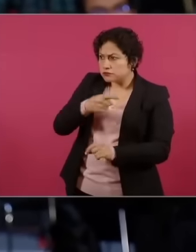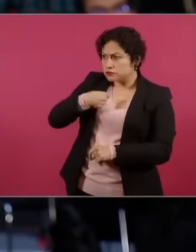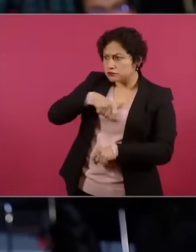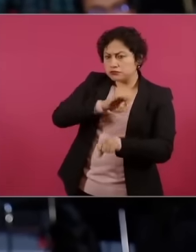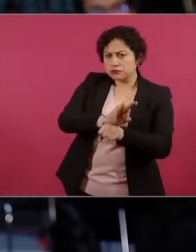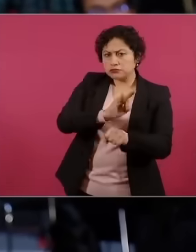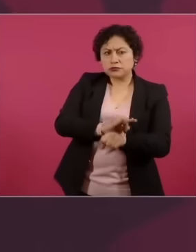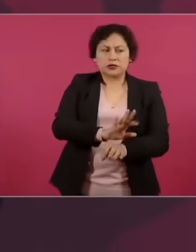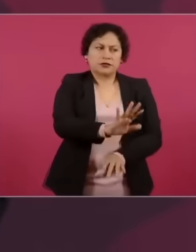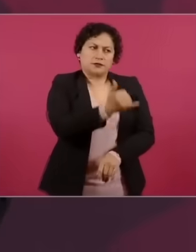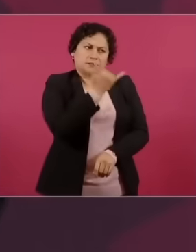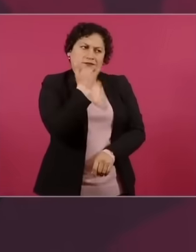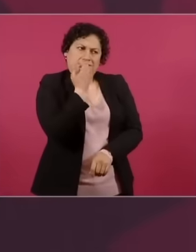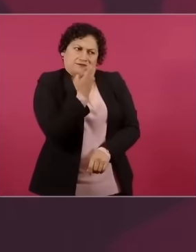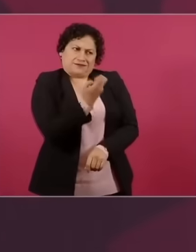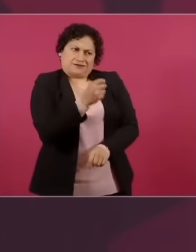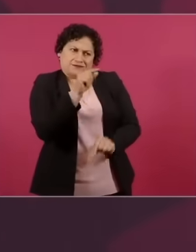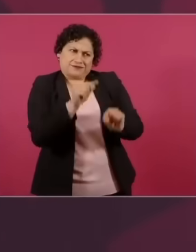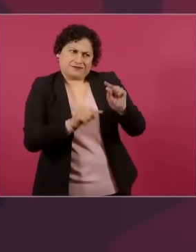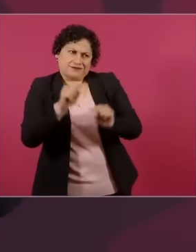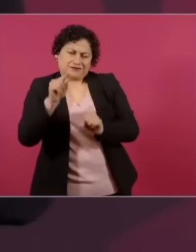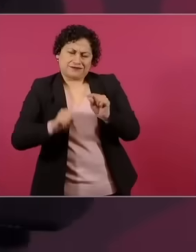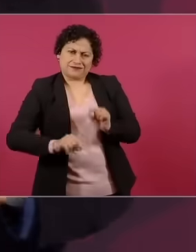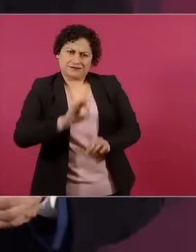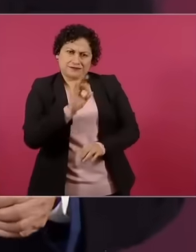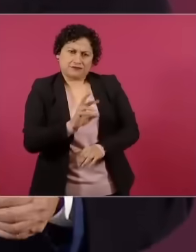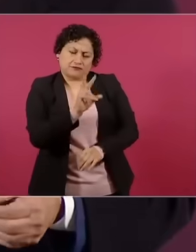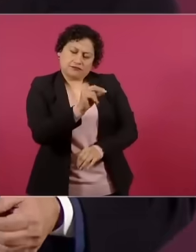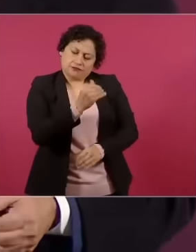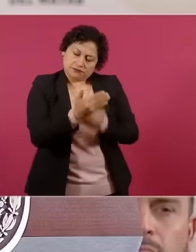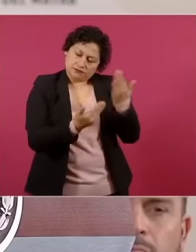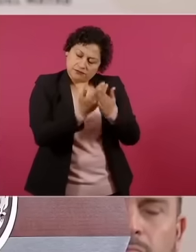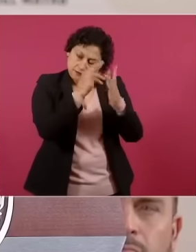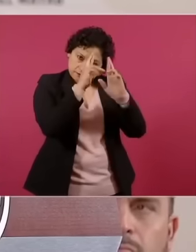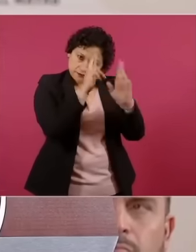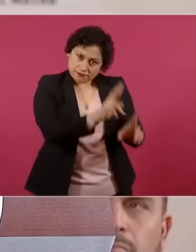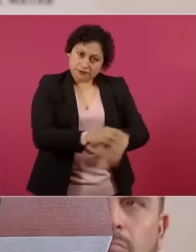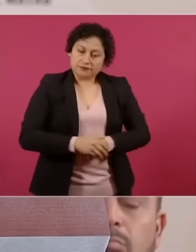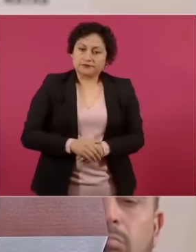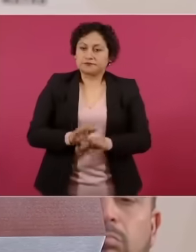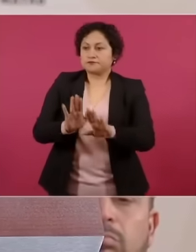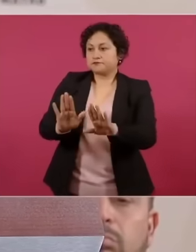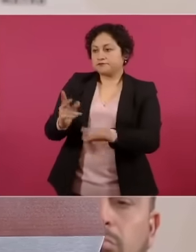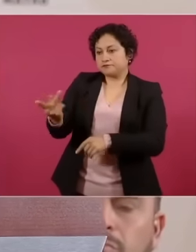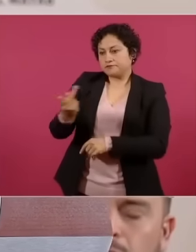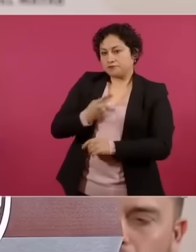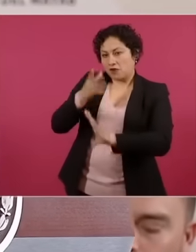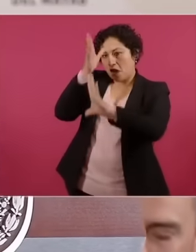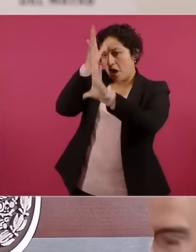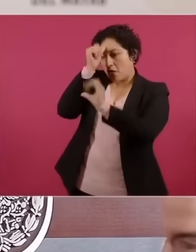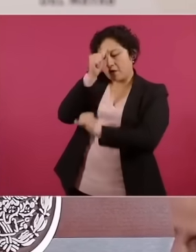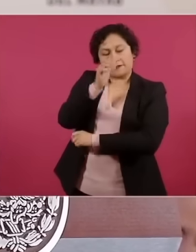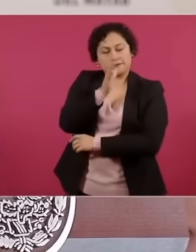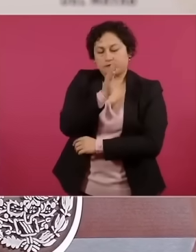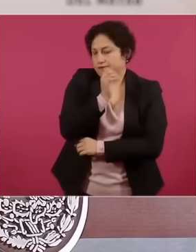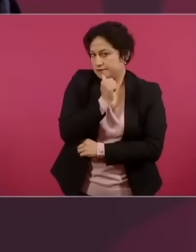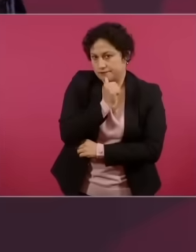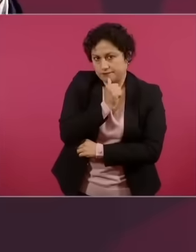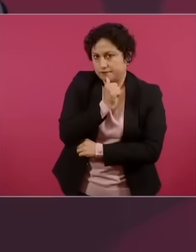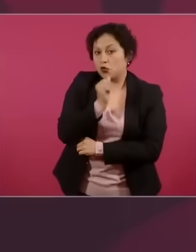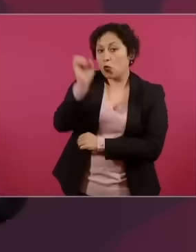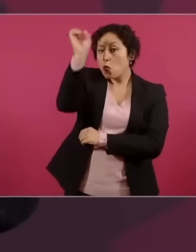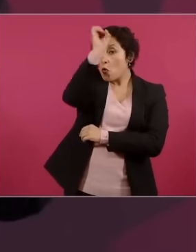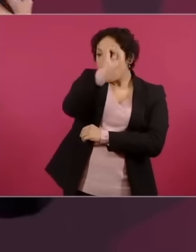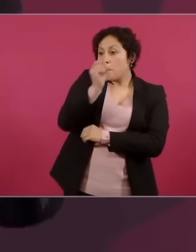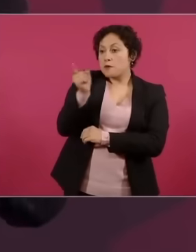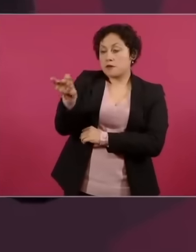todo respeto. No. Mira, no nos vamos a poner de acuerdo, ¿sí? Tenemos visiones distintas, qué bueno. ¿Sí? A ti no